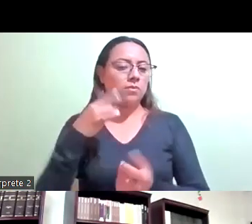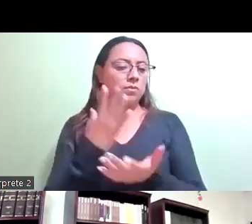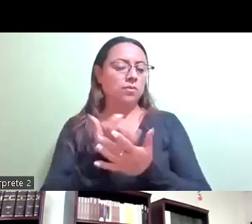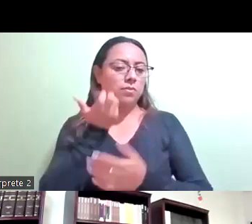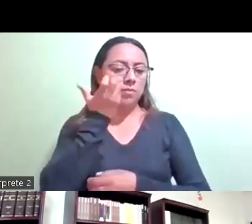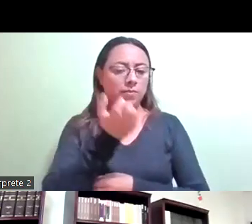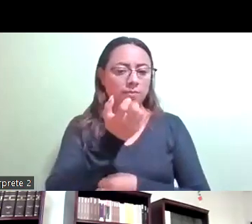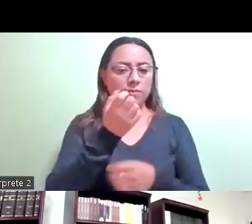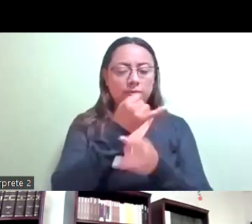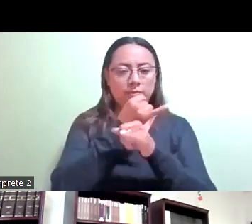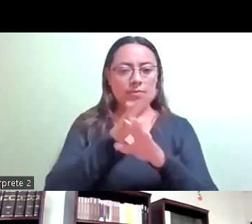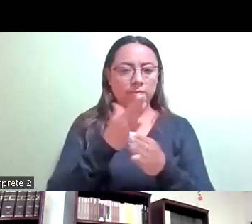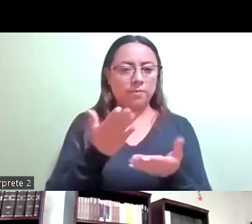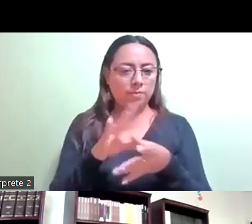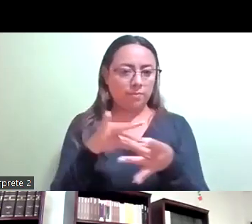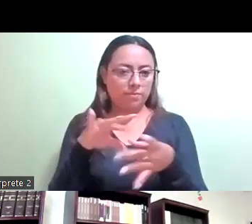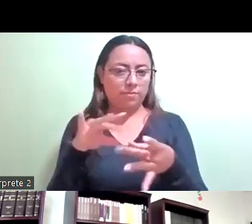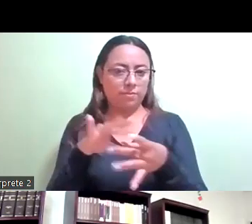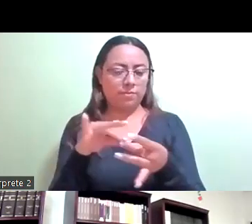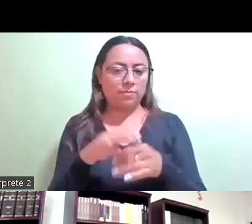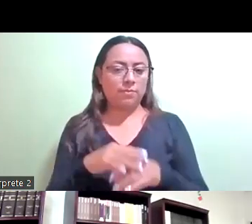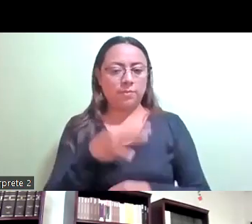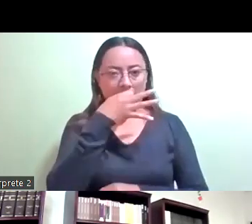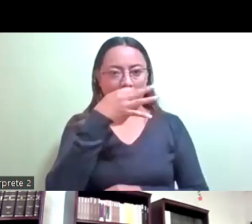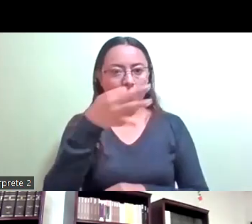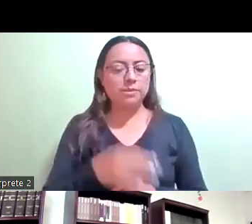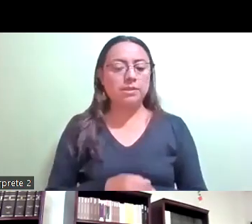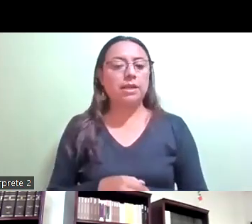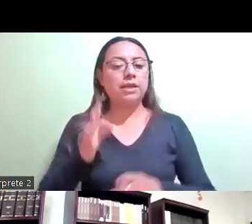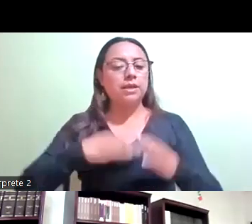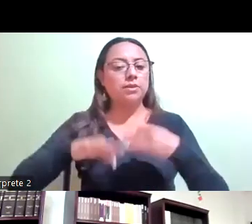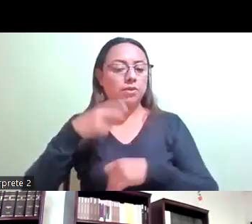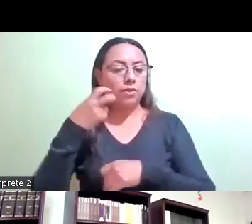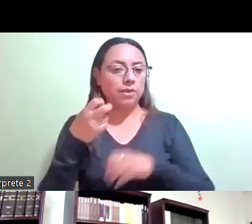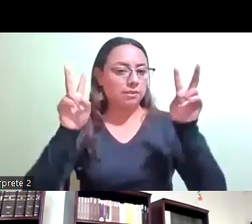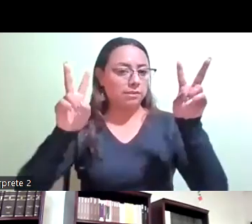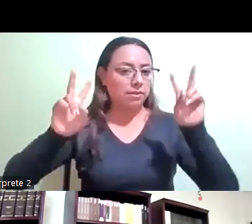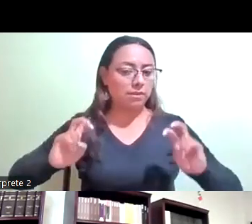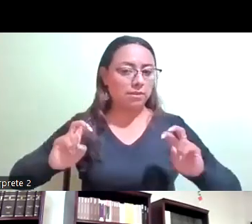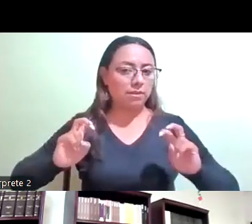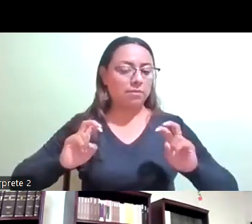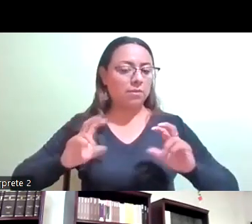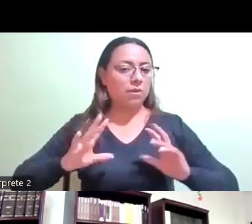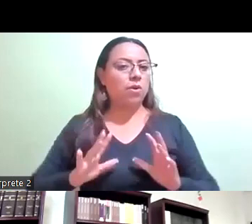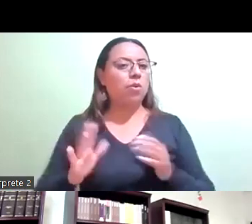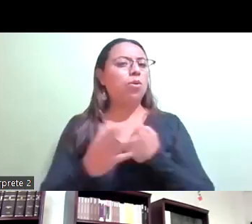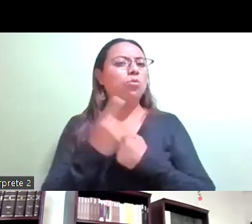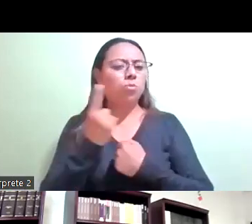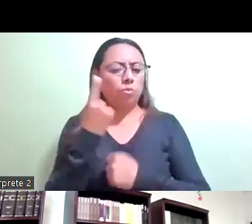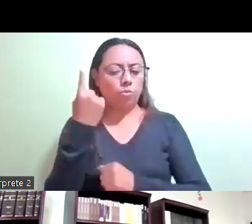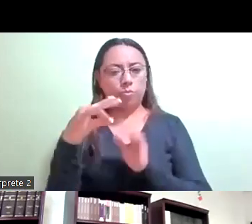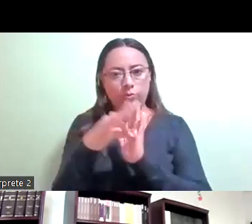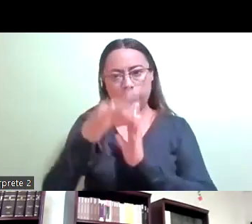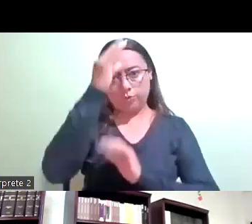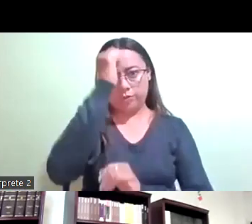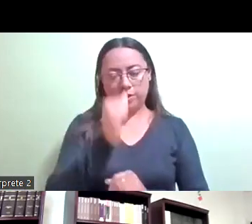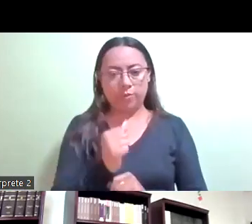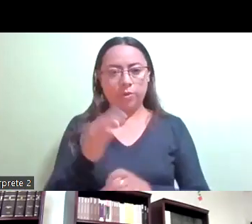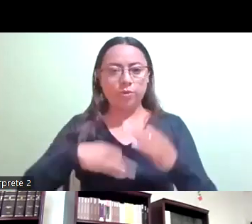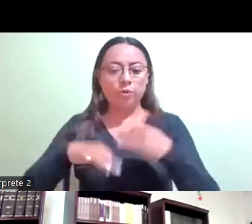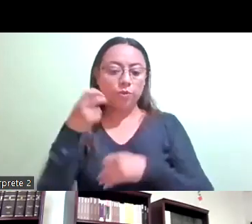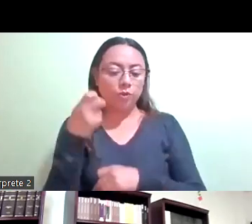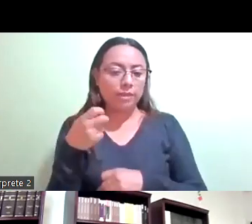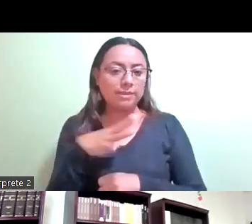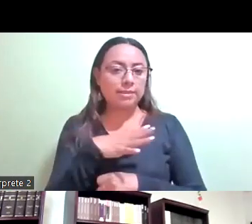que el tema de este asunto fue el origen de un punto de acuerdo, el cual de origen